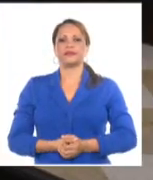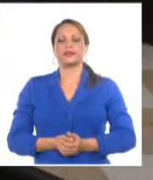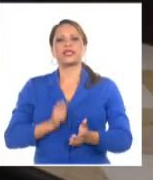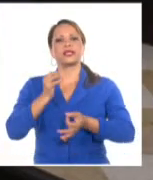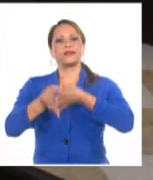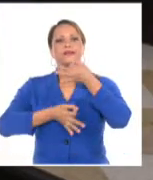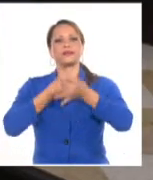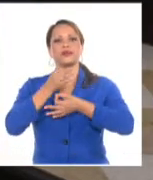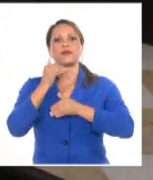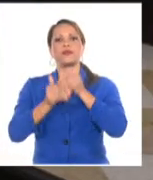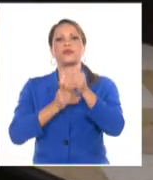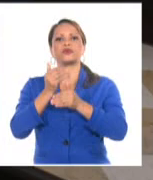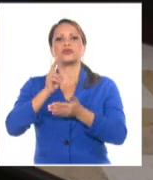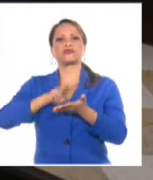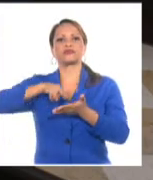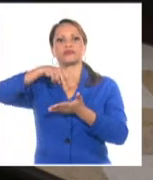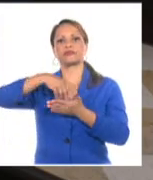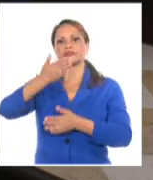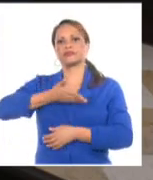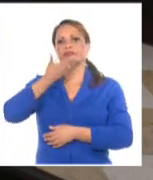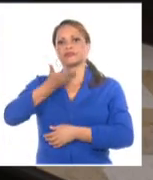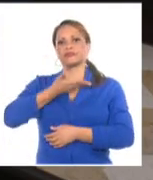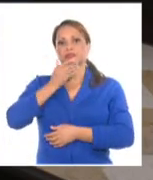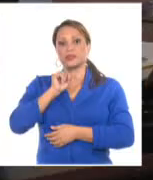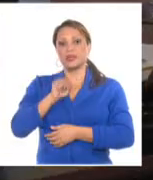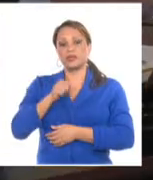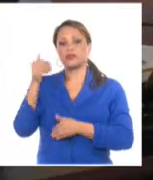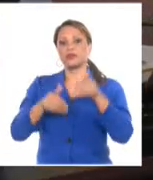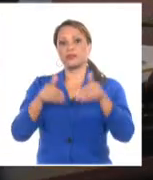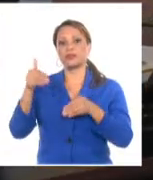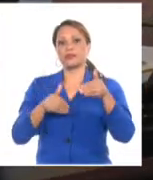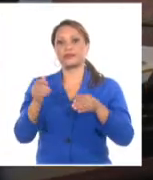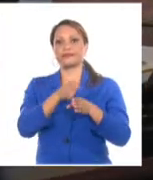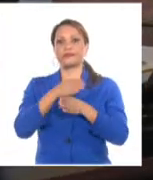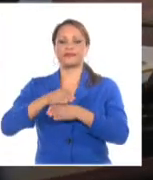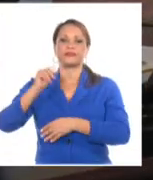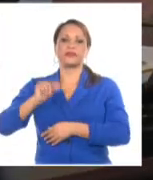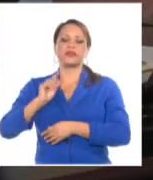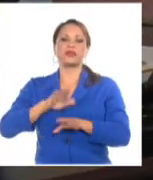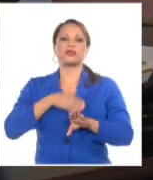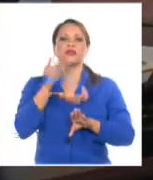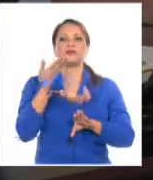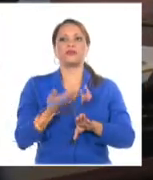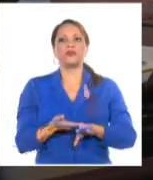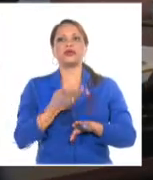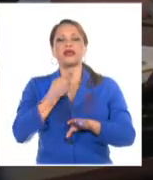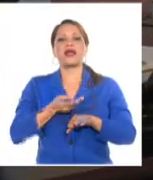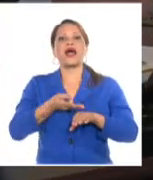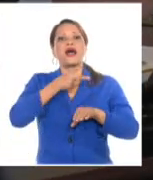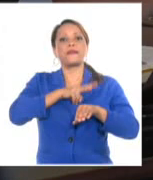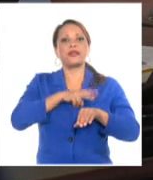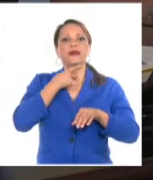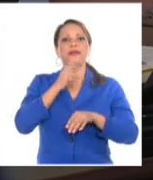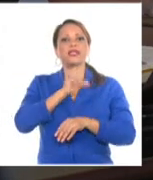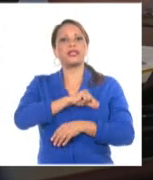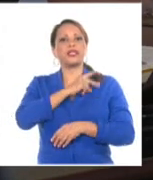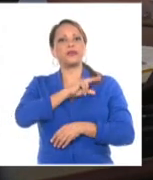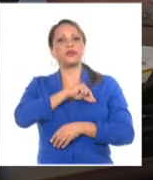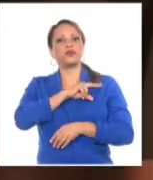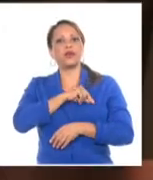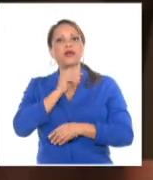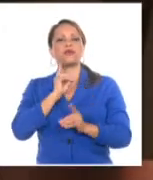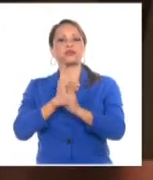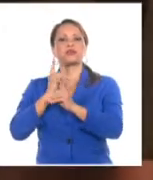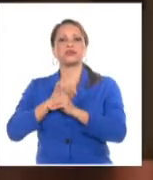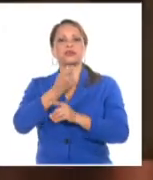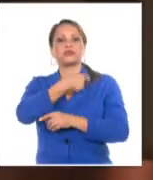los procesos de rendición de cuentas son completamente participativos, toda vez que previamente los diputados sostienen encuentros con la